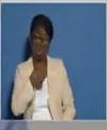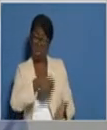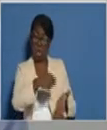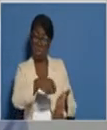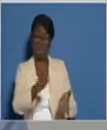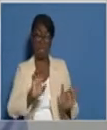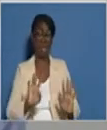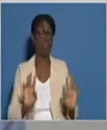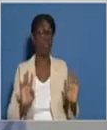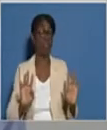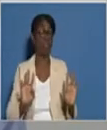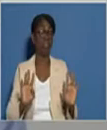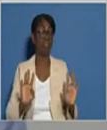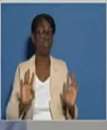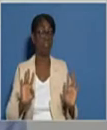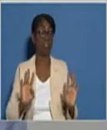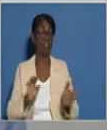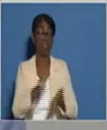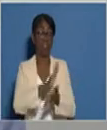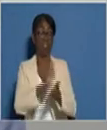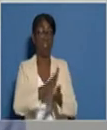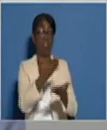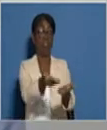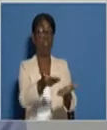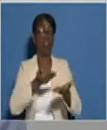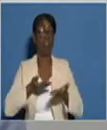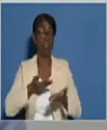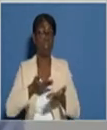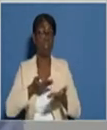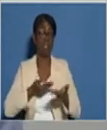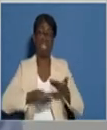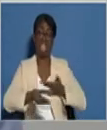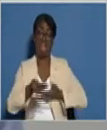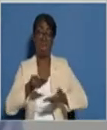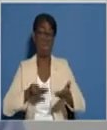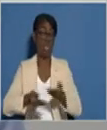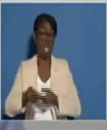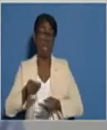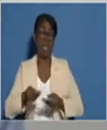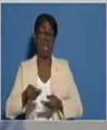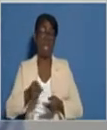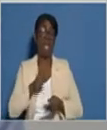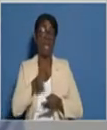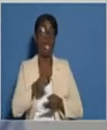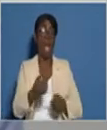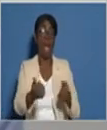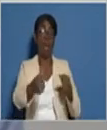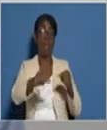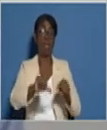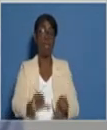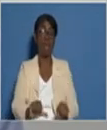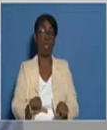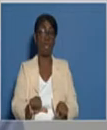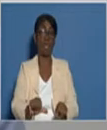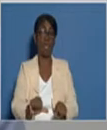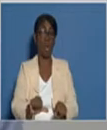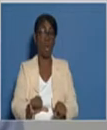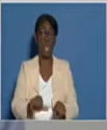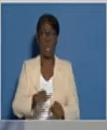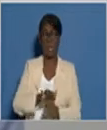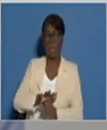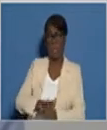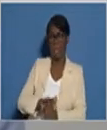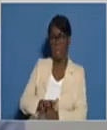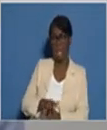recibir cualquier documento negociable. Debe existir mutuo acuerdo sin presión,